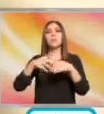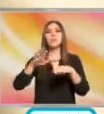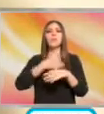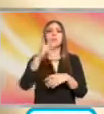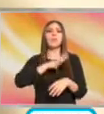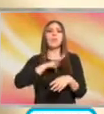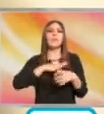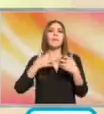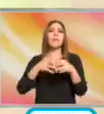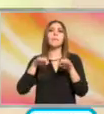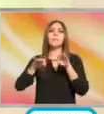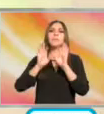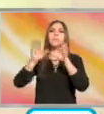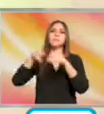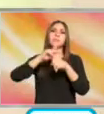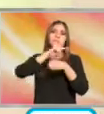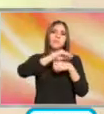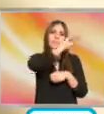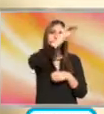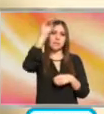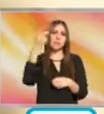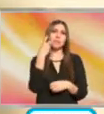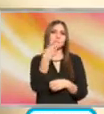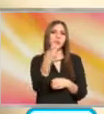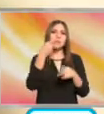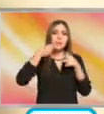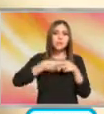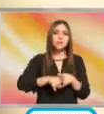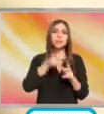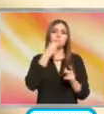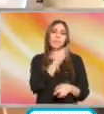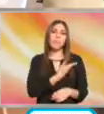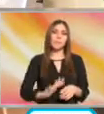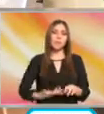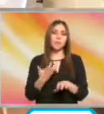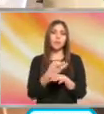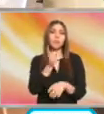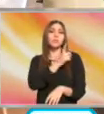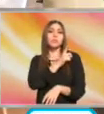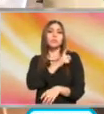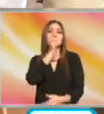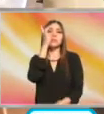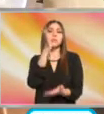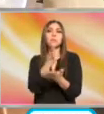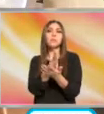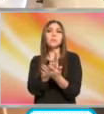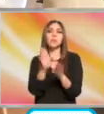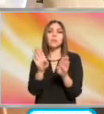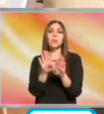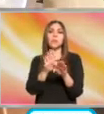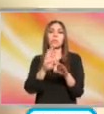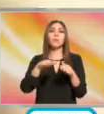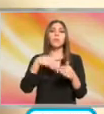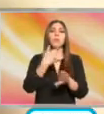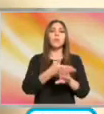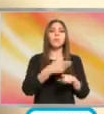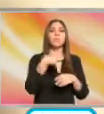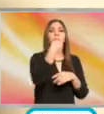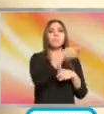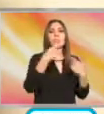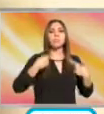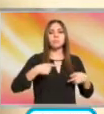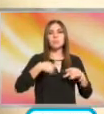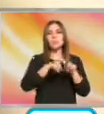todos los países. Así que este es un frente que abrió Donald Trump, en el cual no solo se está enfrentando al Poder Judicial, sino también al sector